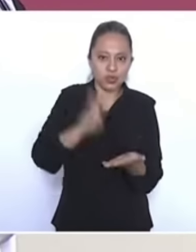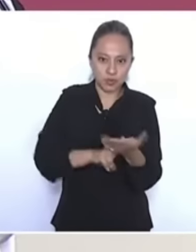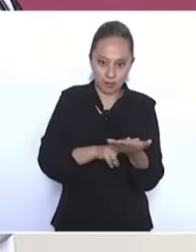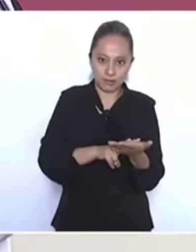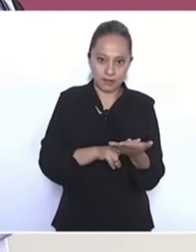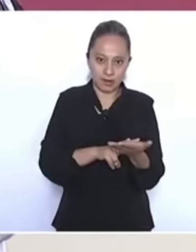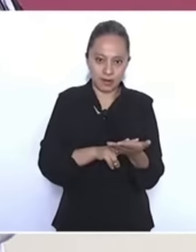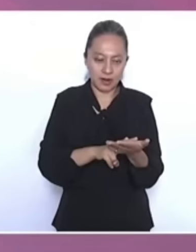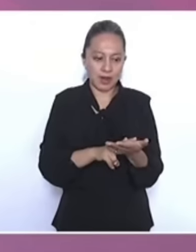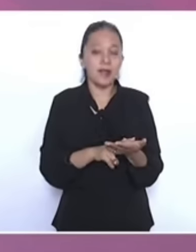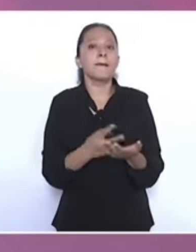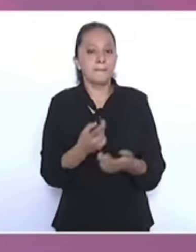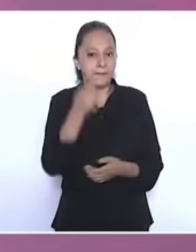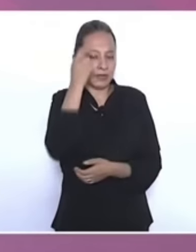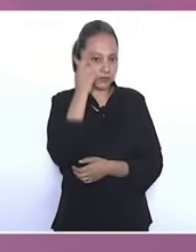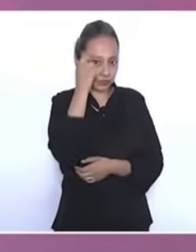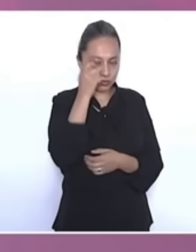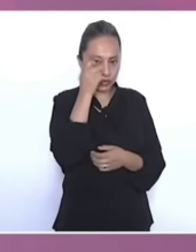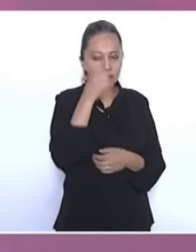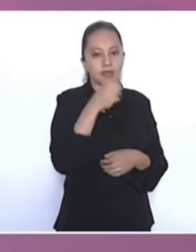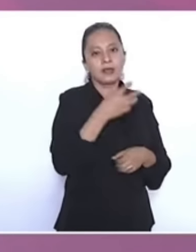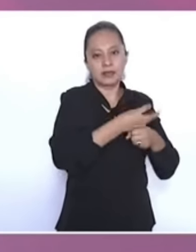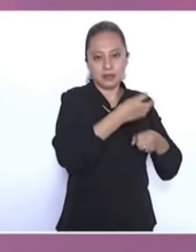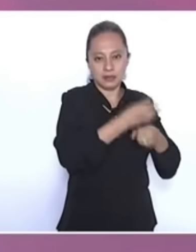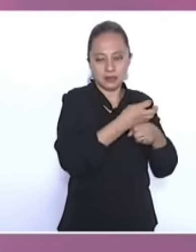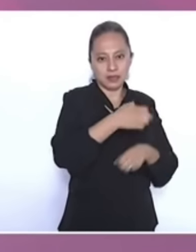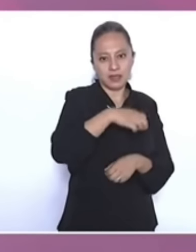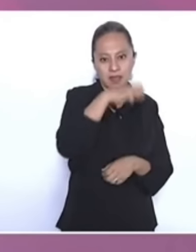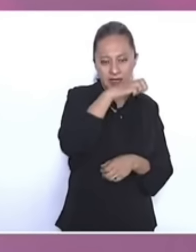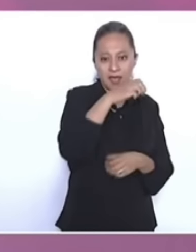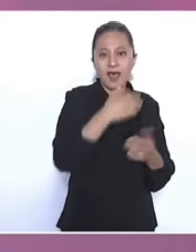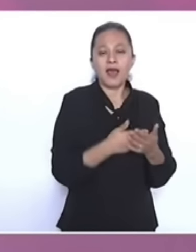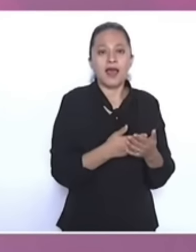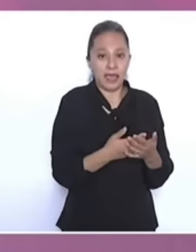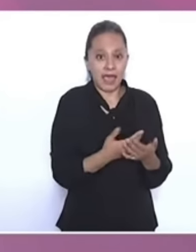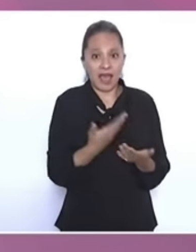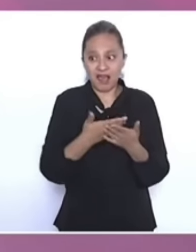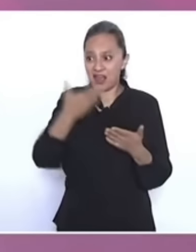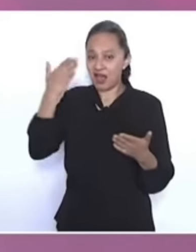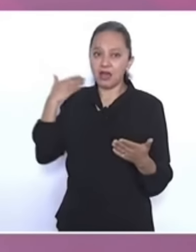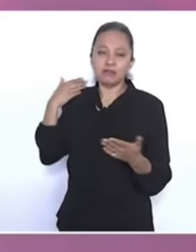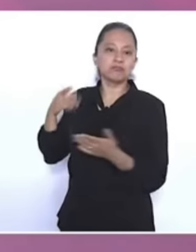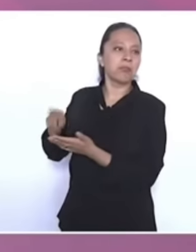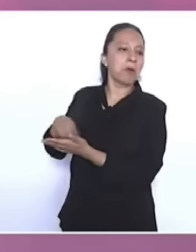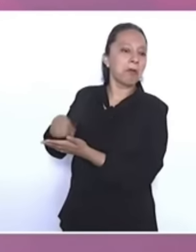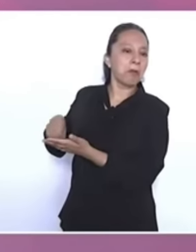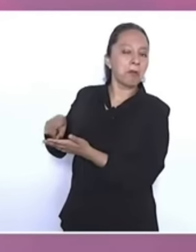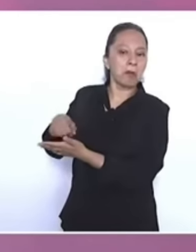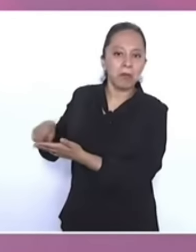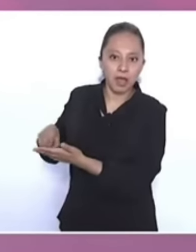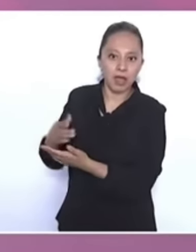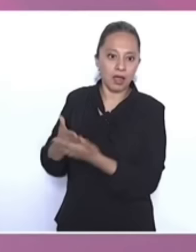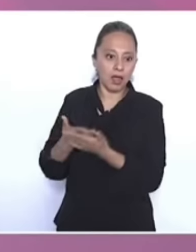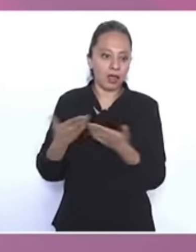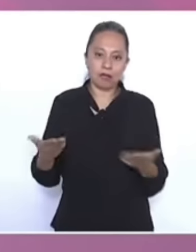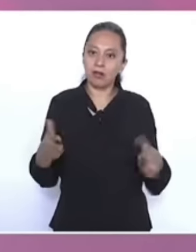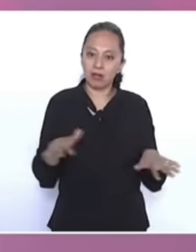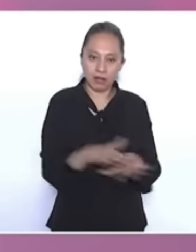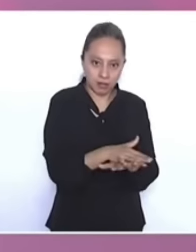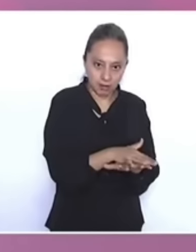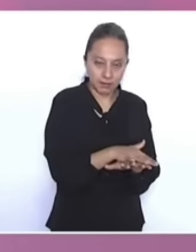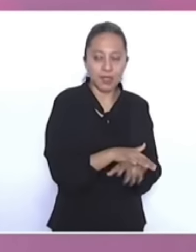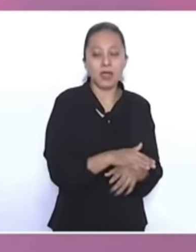incorporó a pensionados y jubilados que eran excluidos de esta pensión. Así, todas las personas adultas mayores